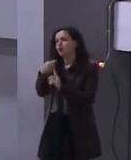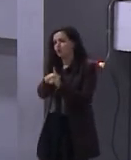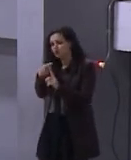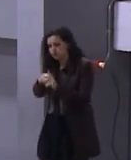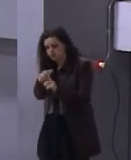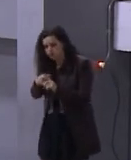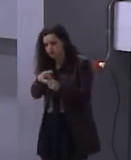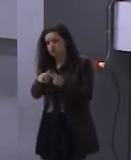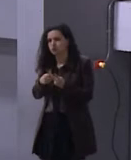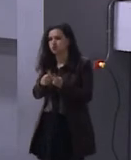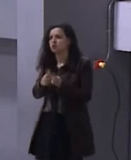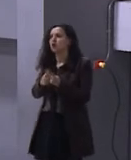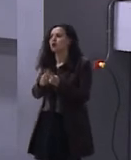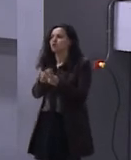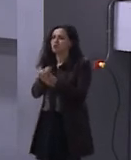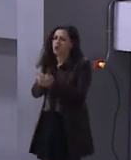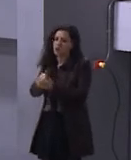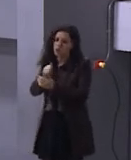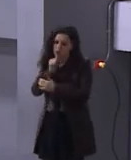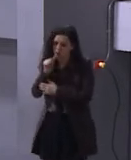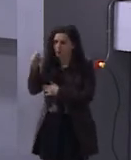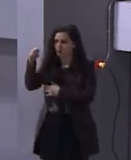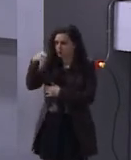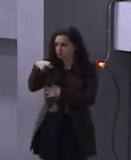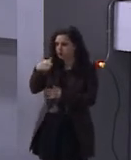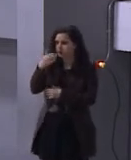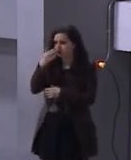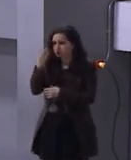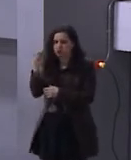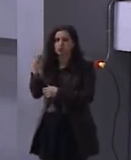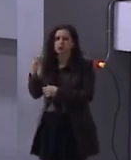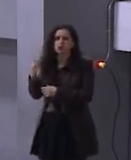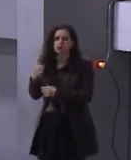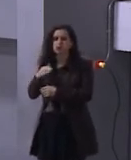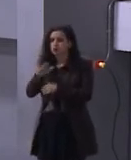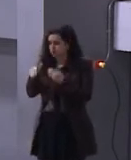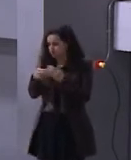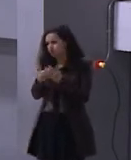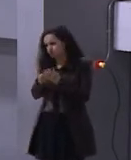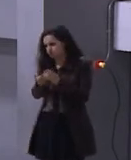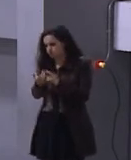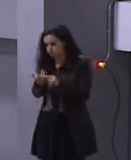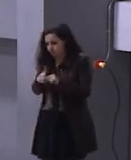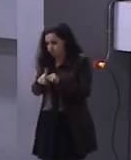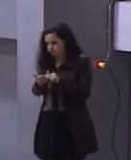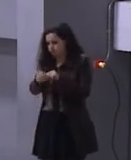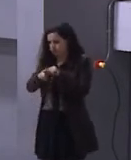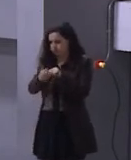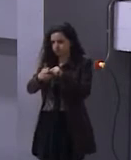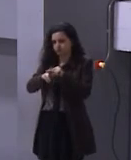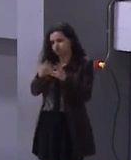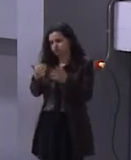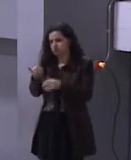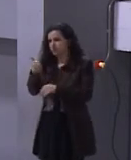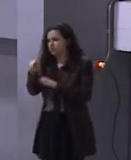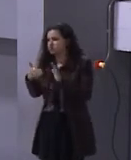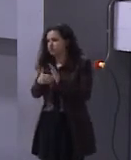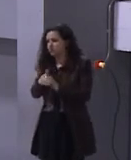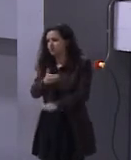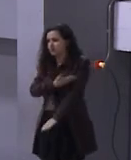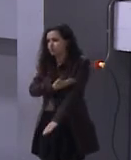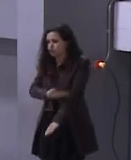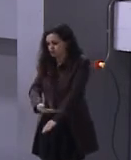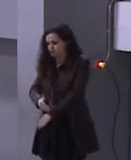arrendamientos, servicios públicos, que todo esto nos va sumando algo así como 10 mil millones de